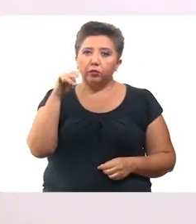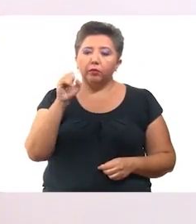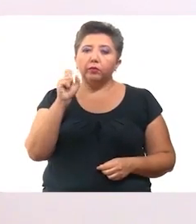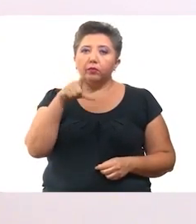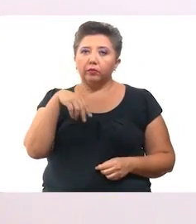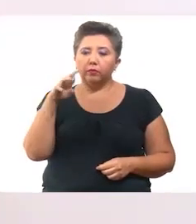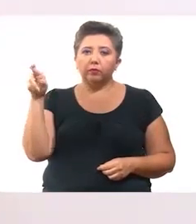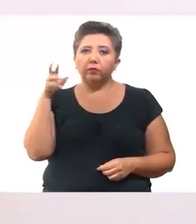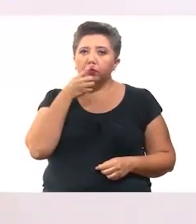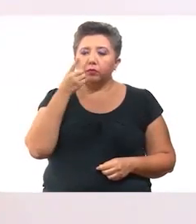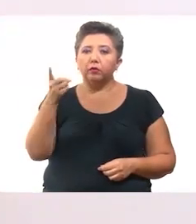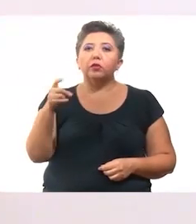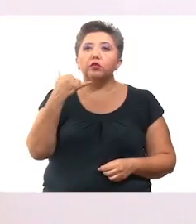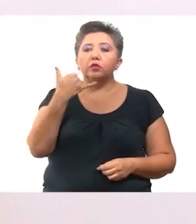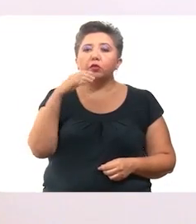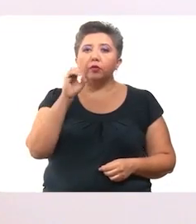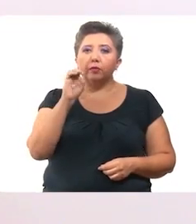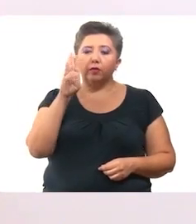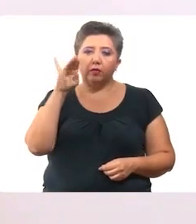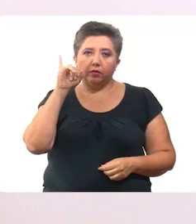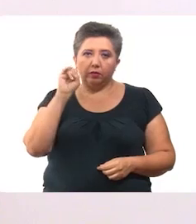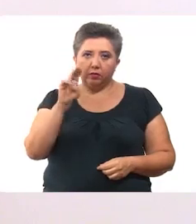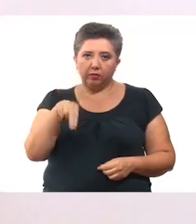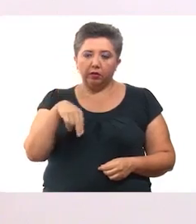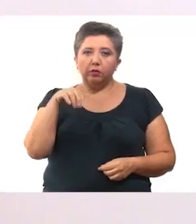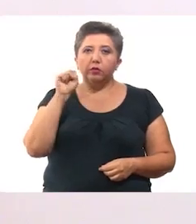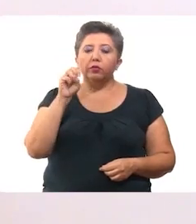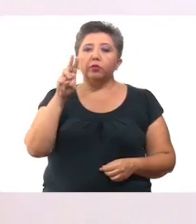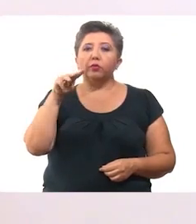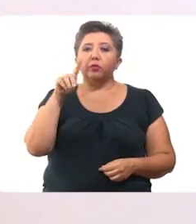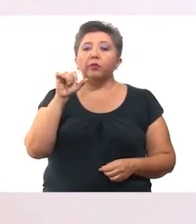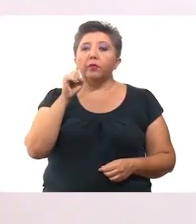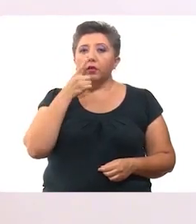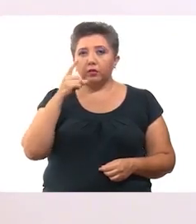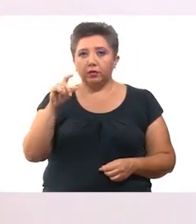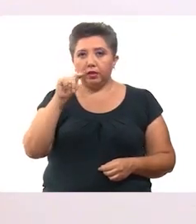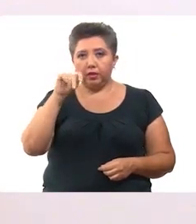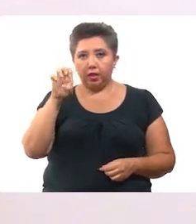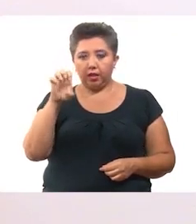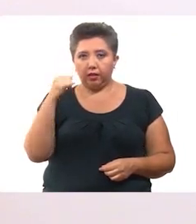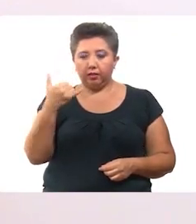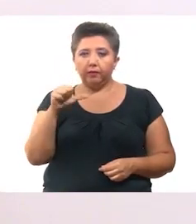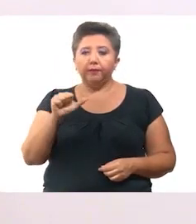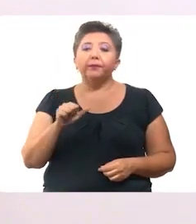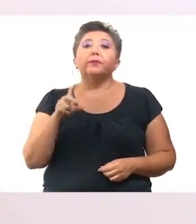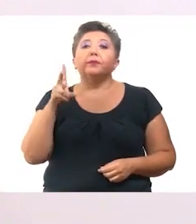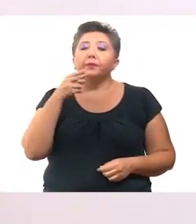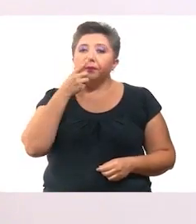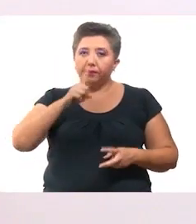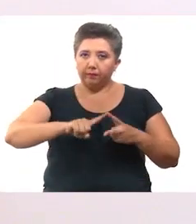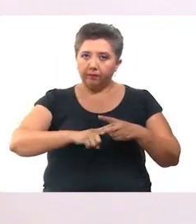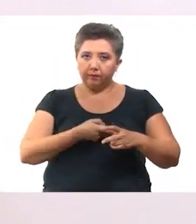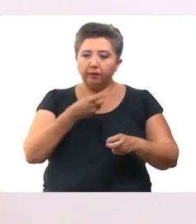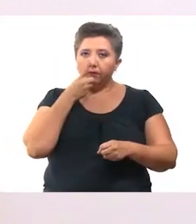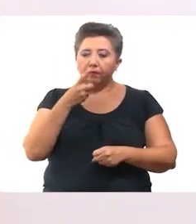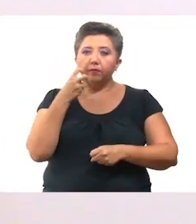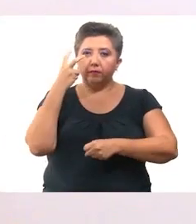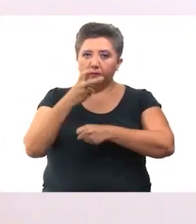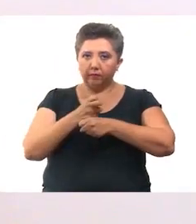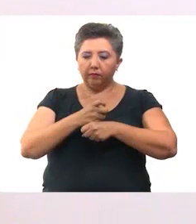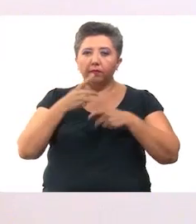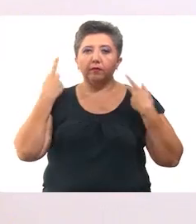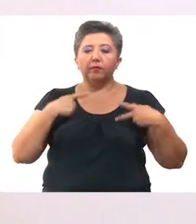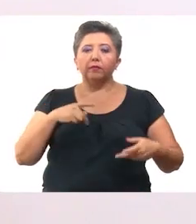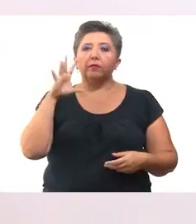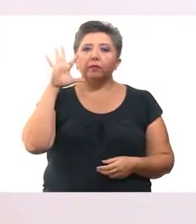Quintana Roo, Cuncunul, Yobaín, Telchac Puerto, Suma, Tzutzal, Pocobá y Tella. Además, comenzó la aplicación de segunda dosis